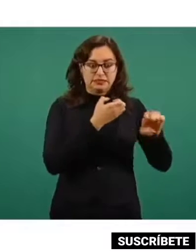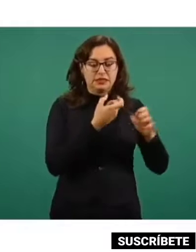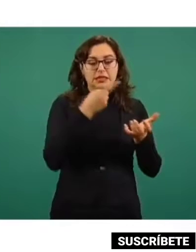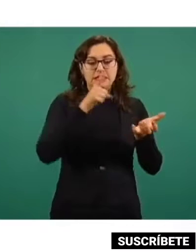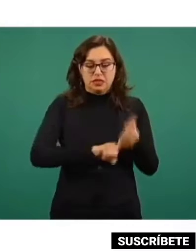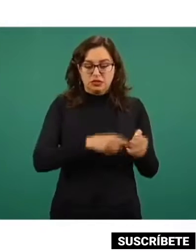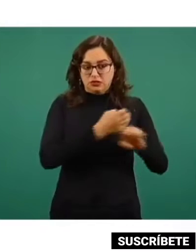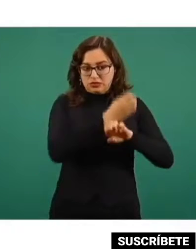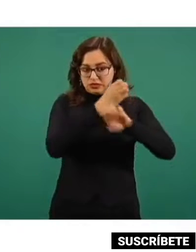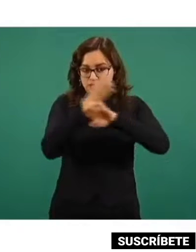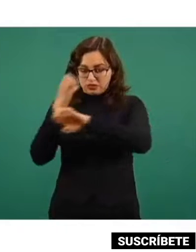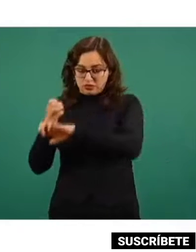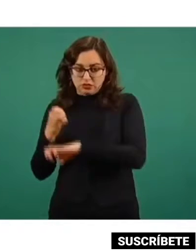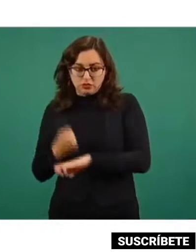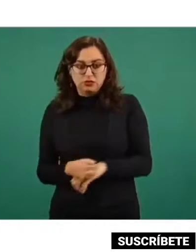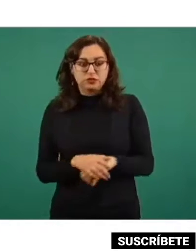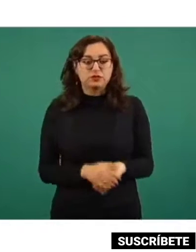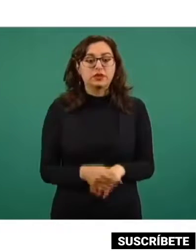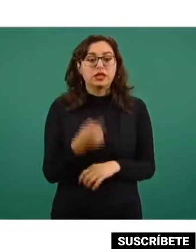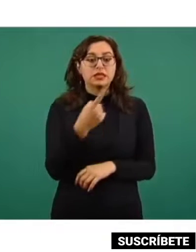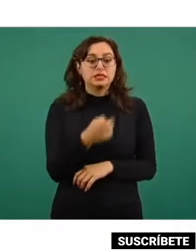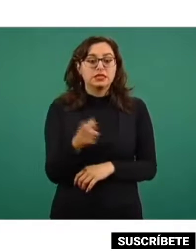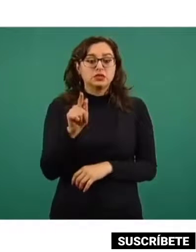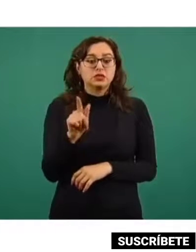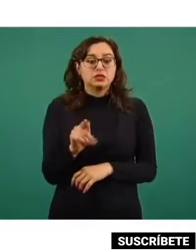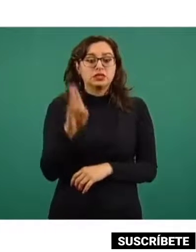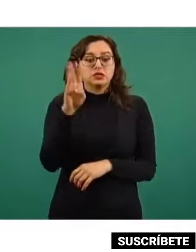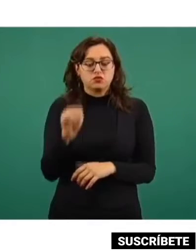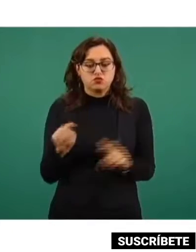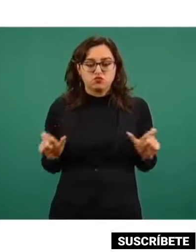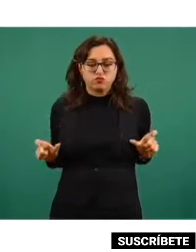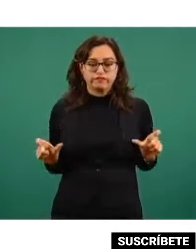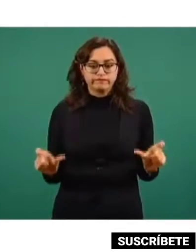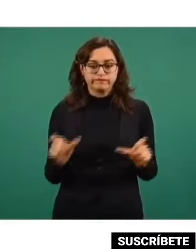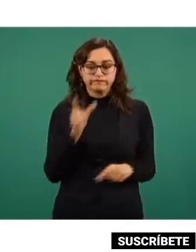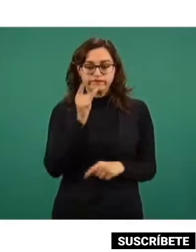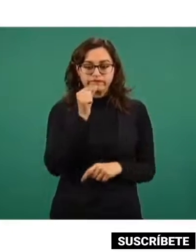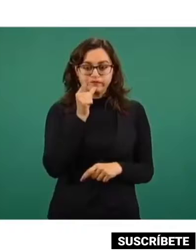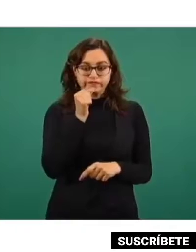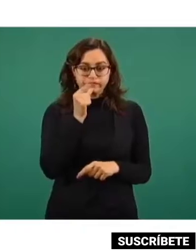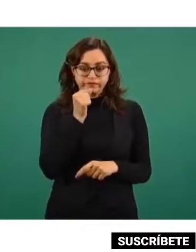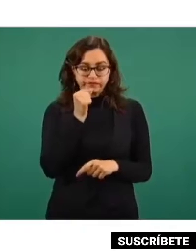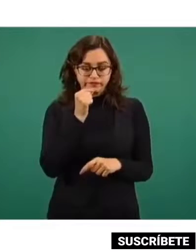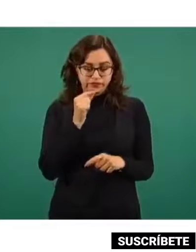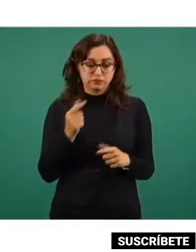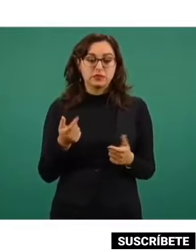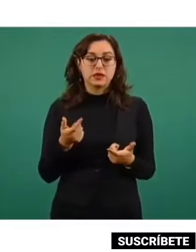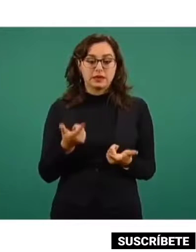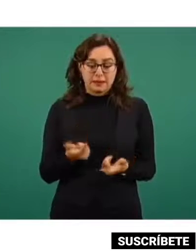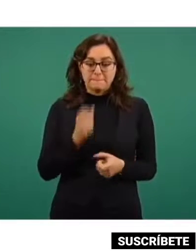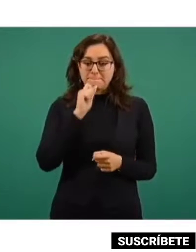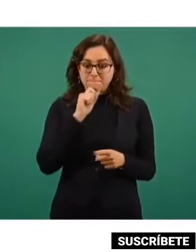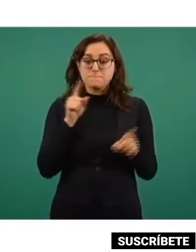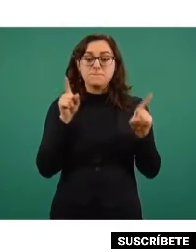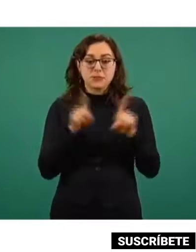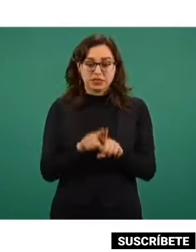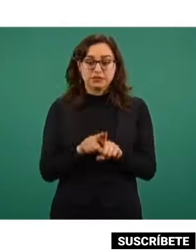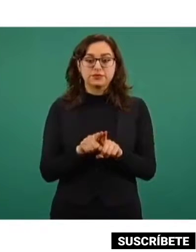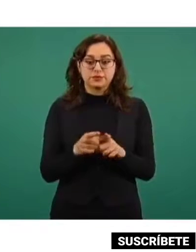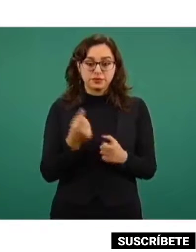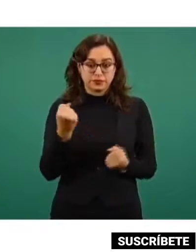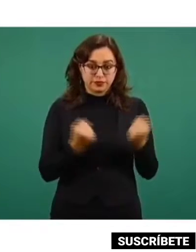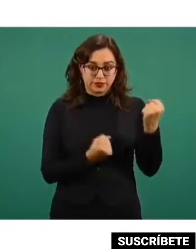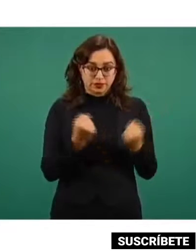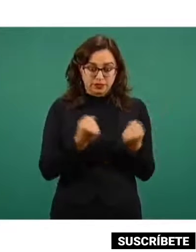179 escoltas de seguridad que le van a dar esa misma a las 179 rutas